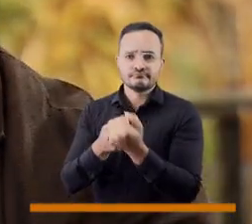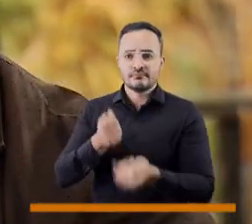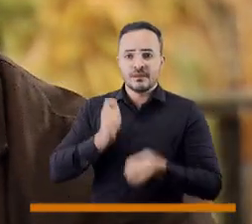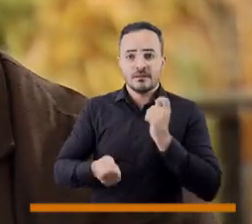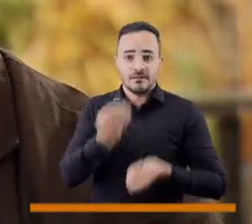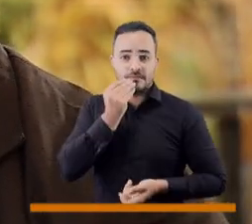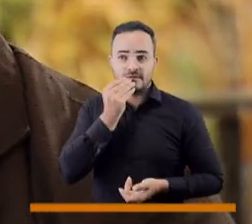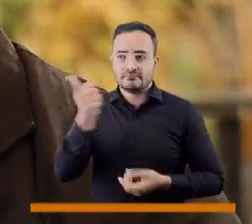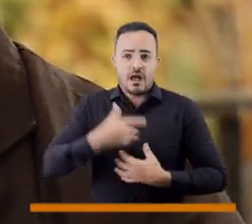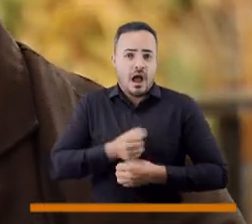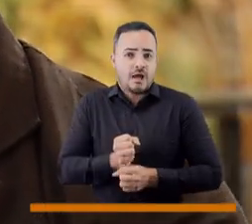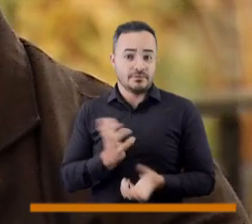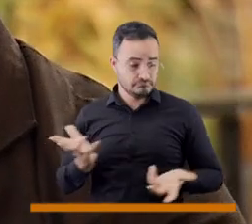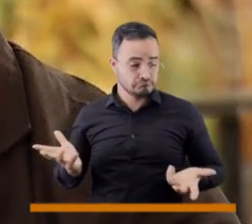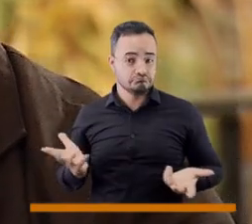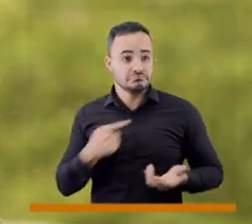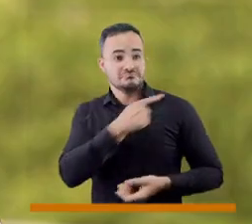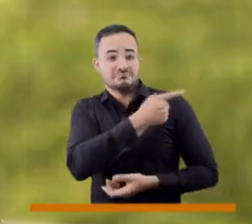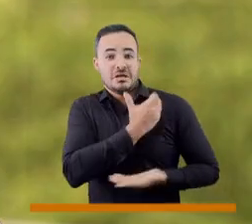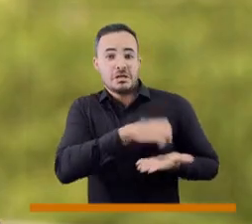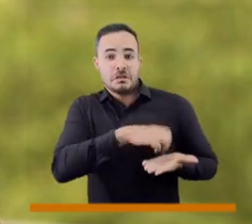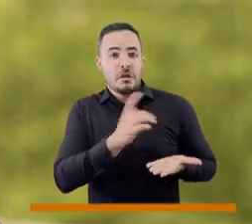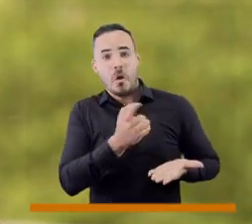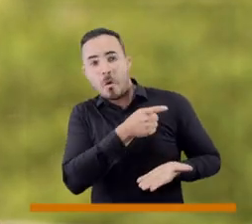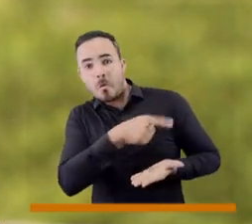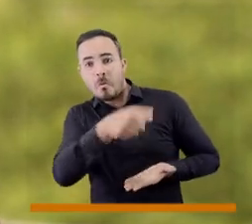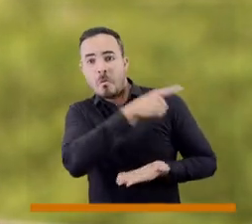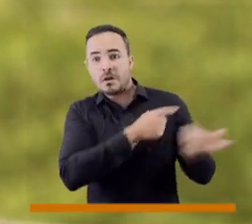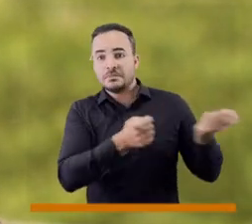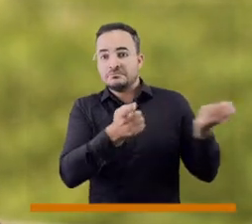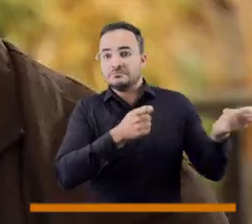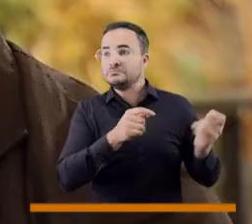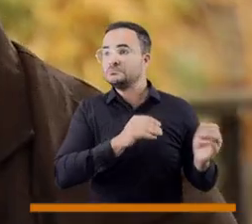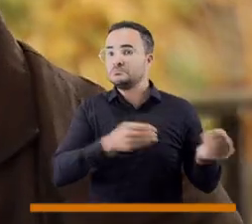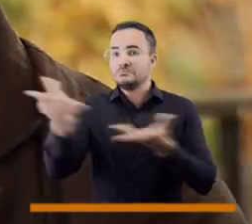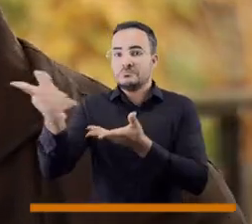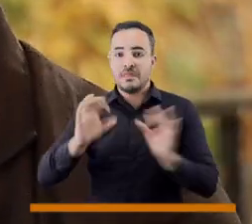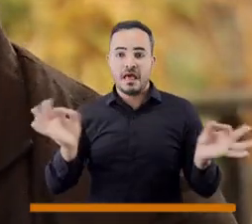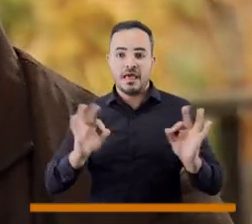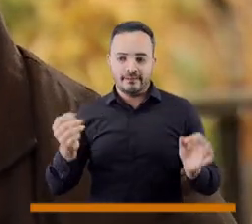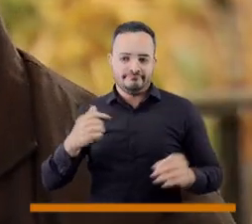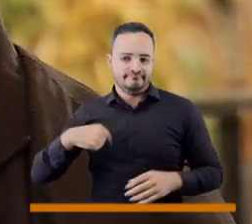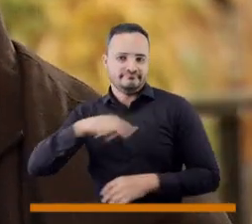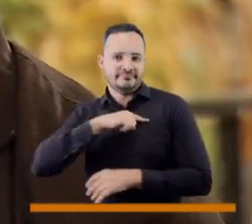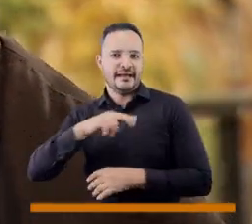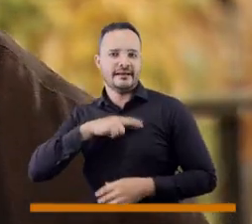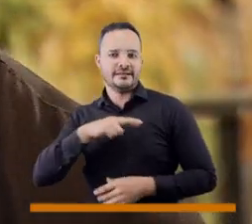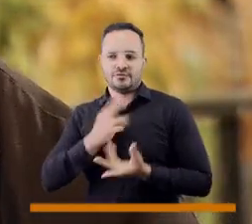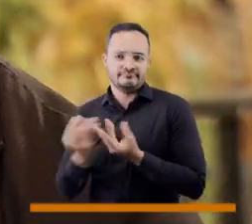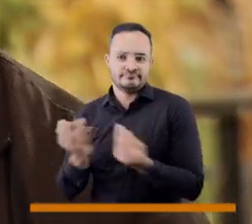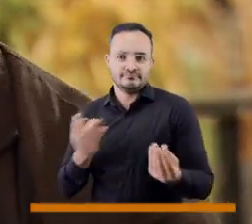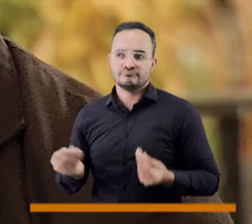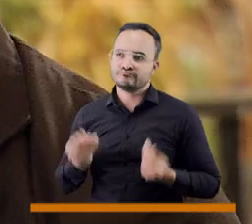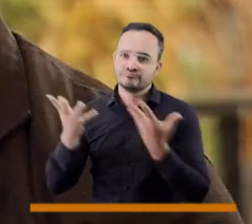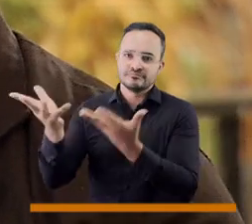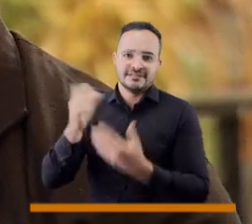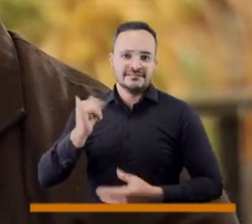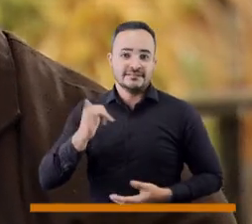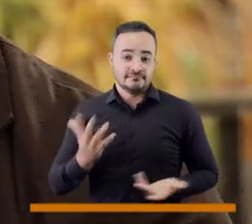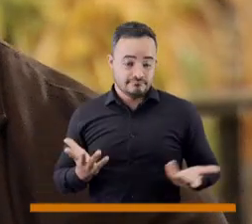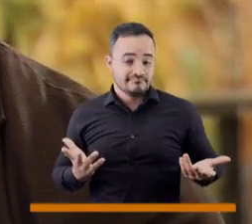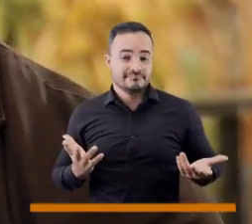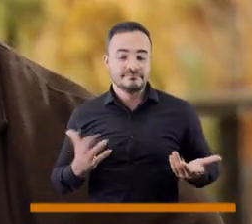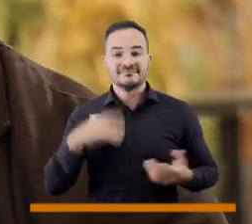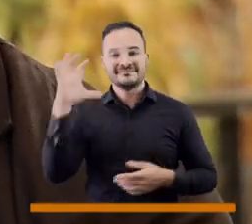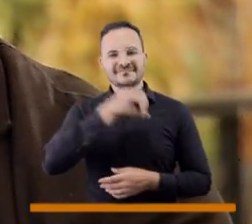llevamos mercados a las personas que están padeciendo de hambre, porque aquí en nuestra ciudad hay gente que aguanta hambre. Y es bueno